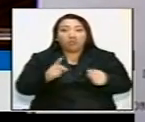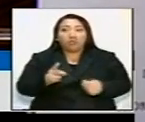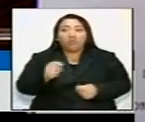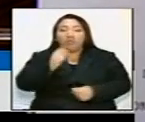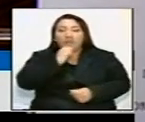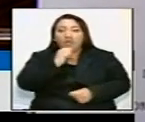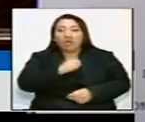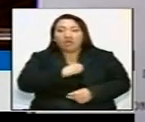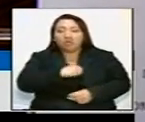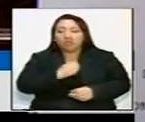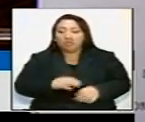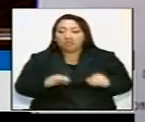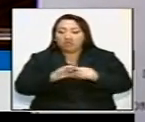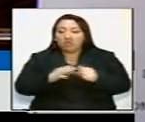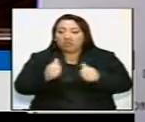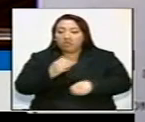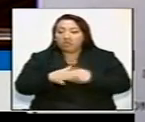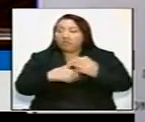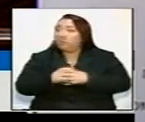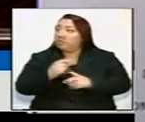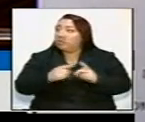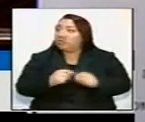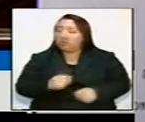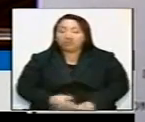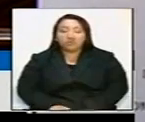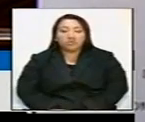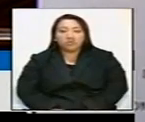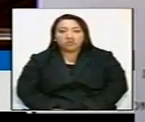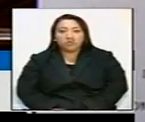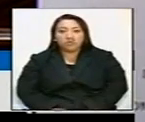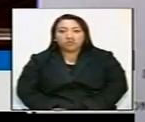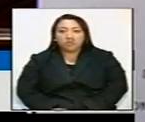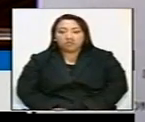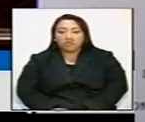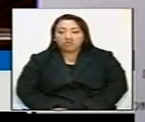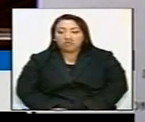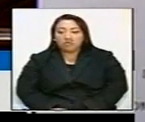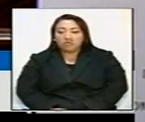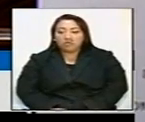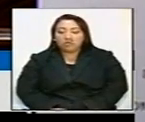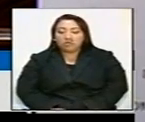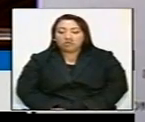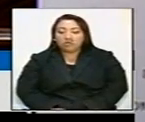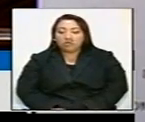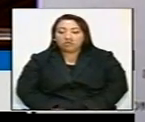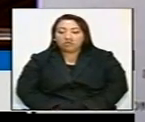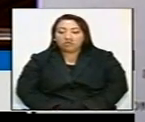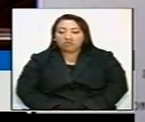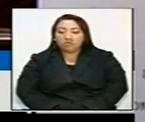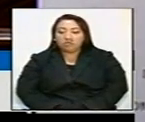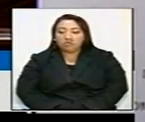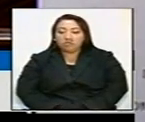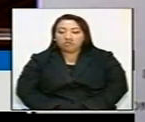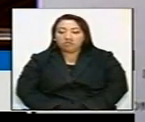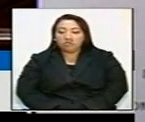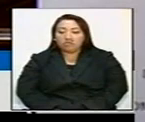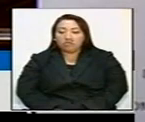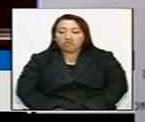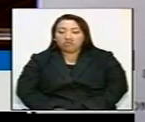relevante para asegurar el éxito de una implementación eficiente de las medidas que ya se han identificado.